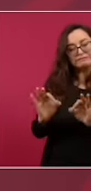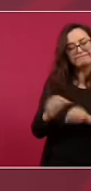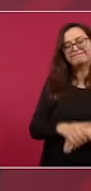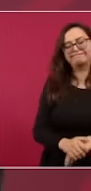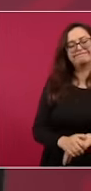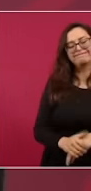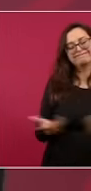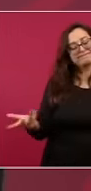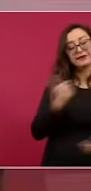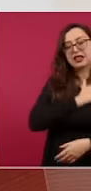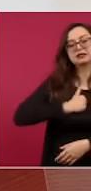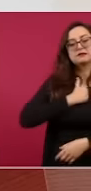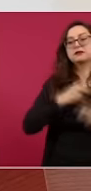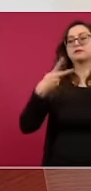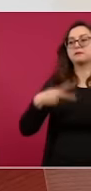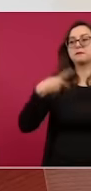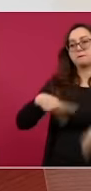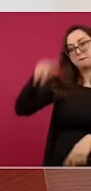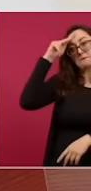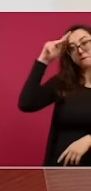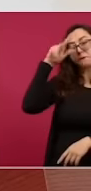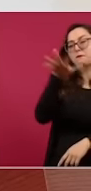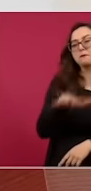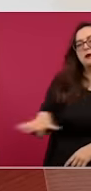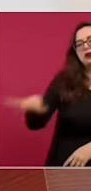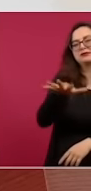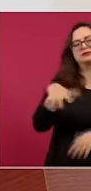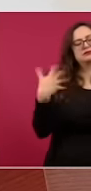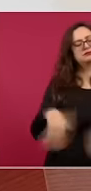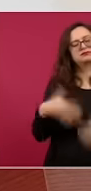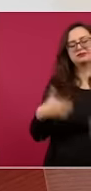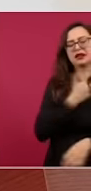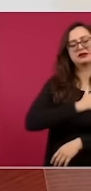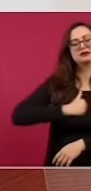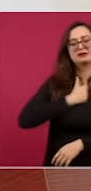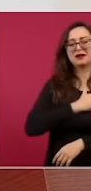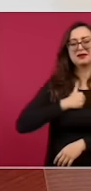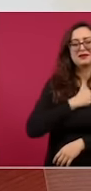pueblo de Perú, porque es mucha inestabilidad,